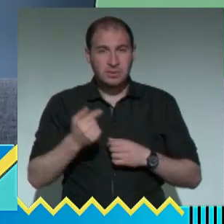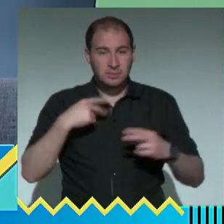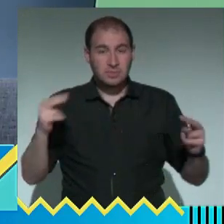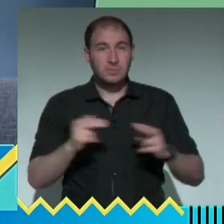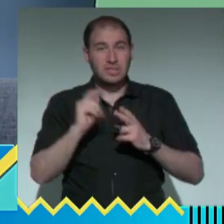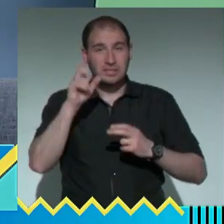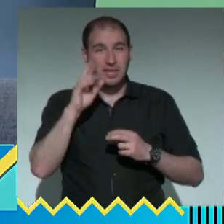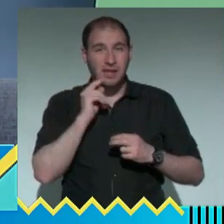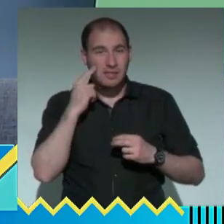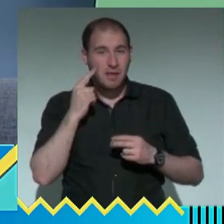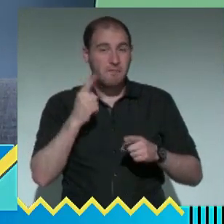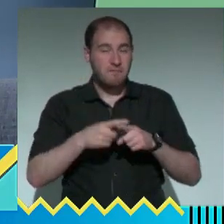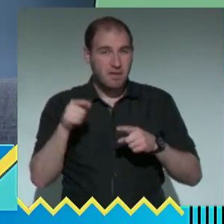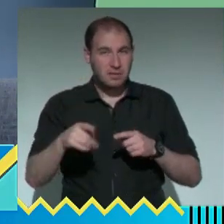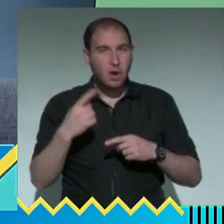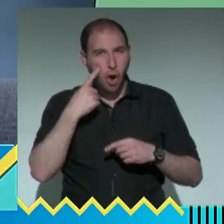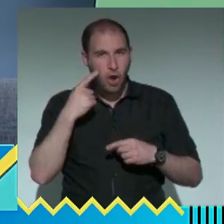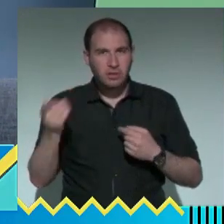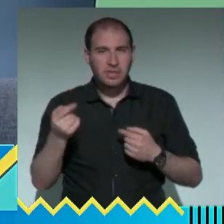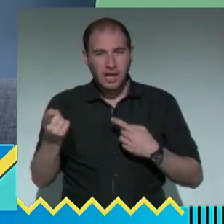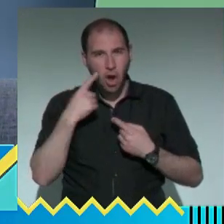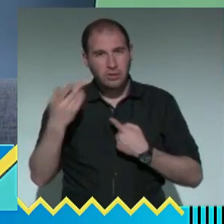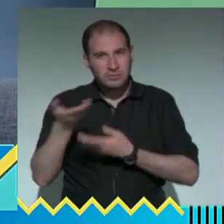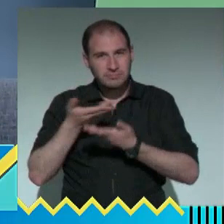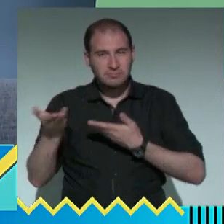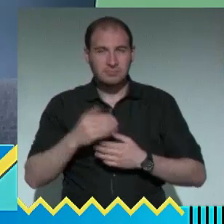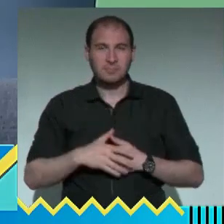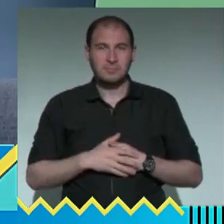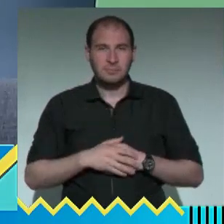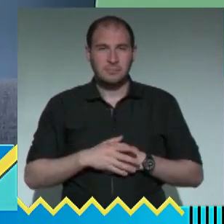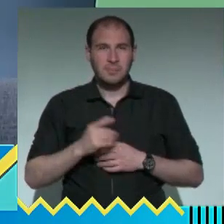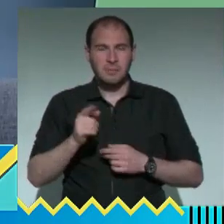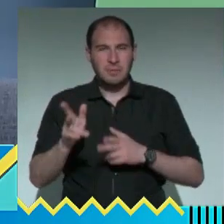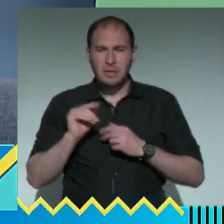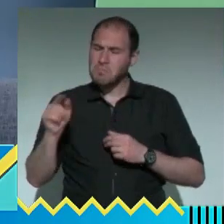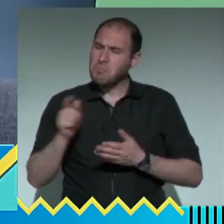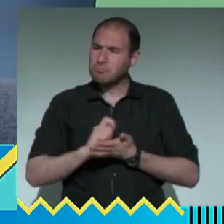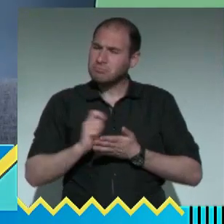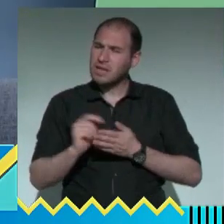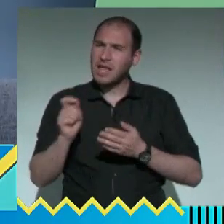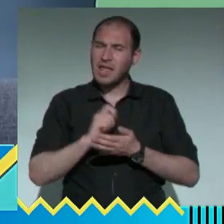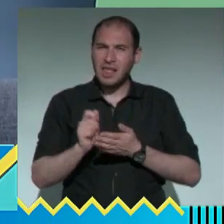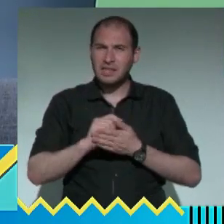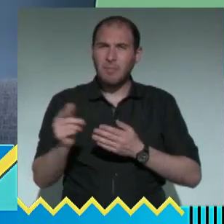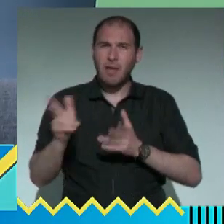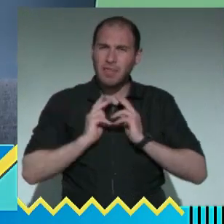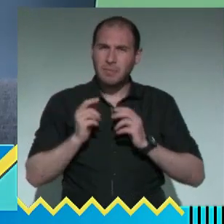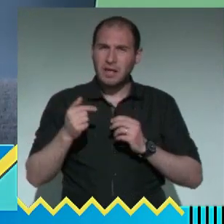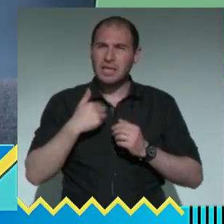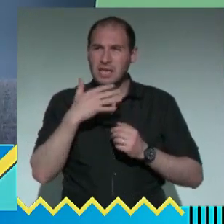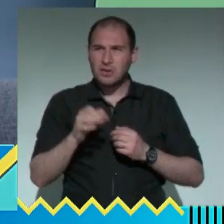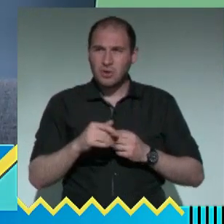Cerati en una fiesta. Nos conocíamos, él conocía a mi banda de los 90, y dice, che, ¿te animás a escribir unas letras, dice, para mi